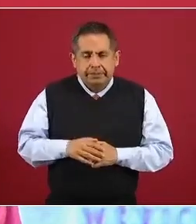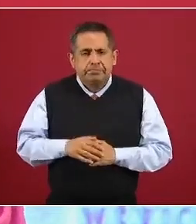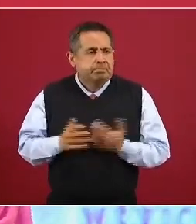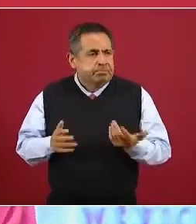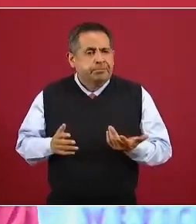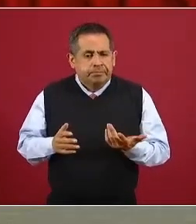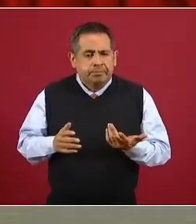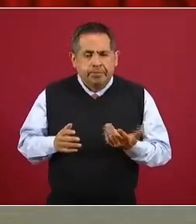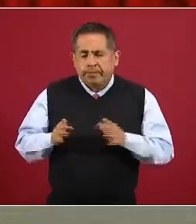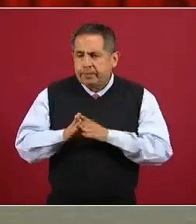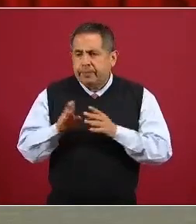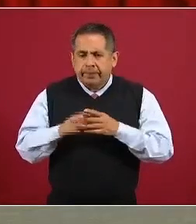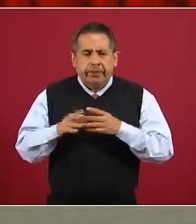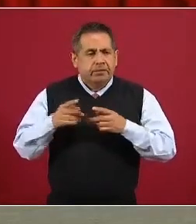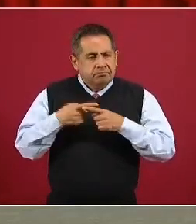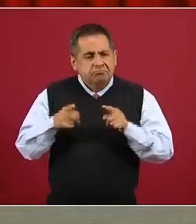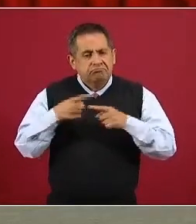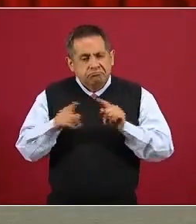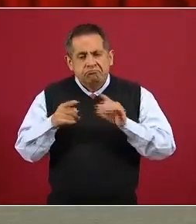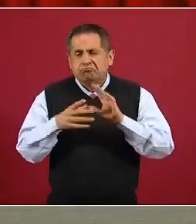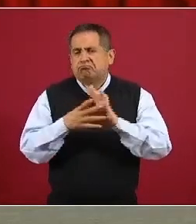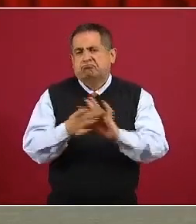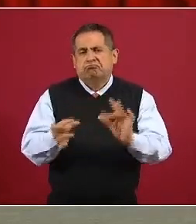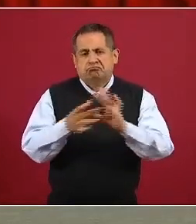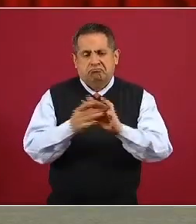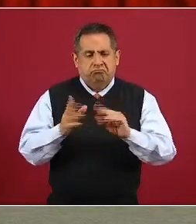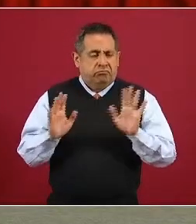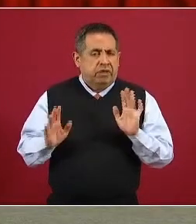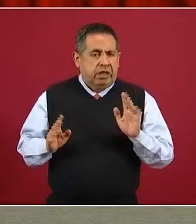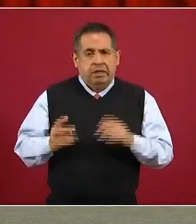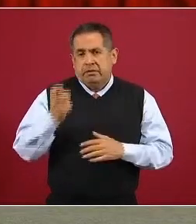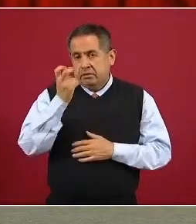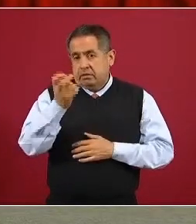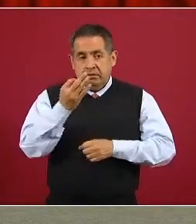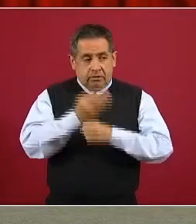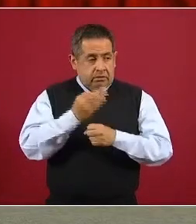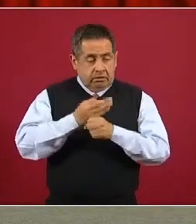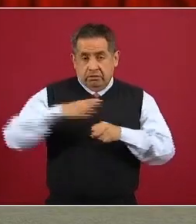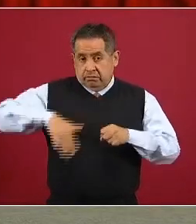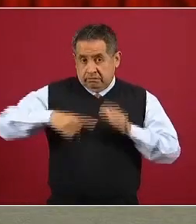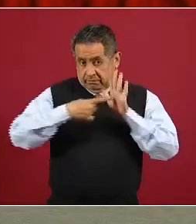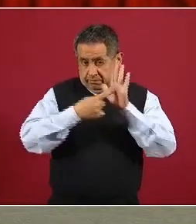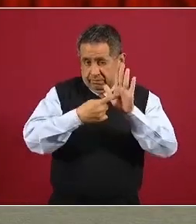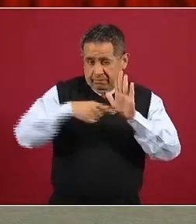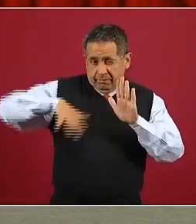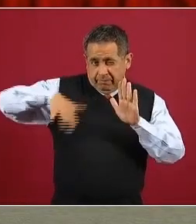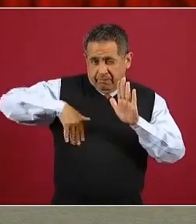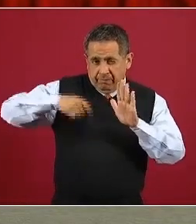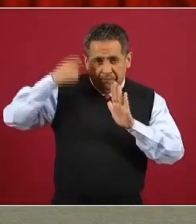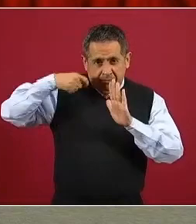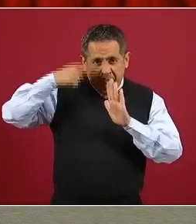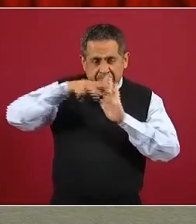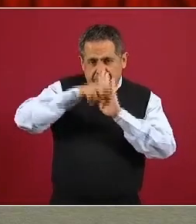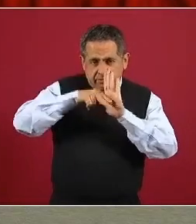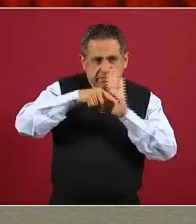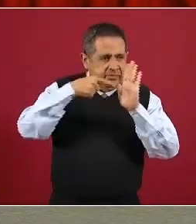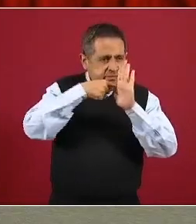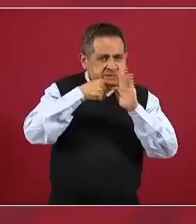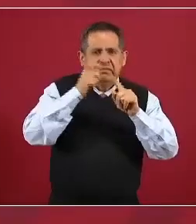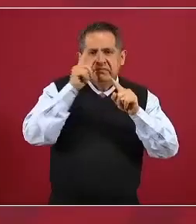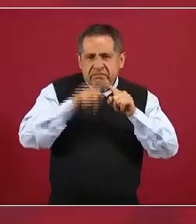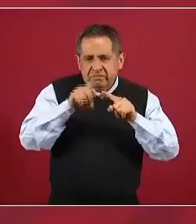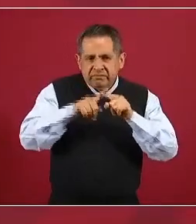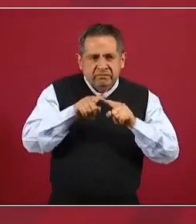abriendo las distintas explicaciones, pero esta modalidad, lo que mostramos hoy, es para aquellos